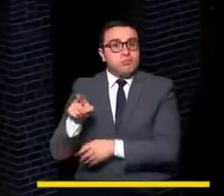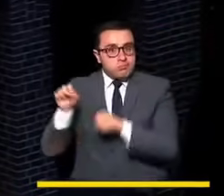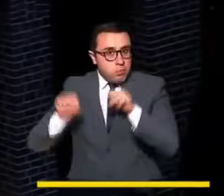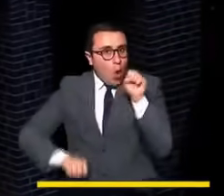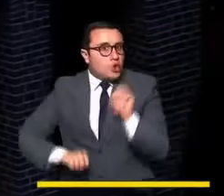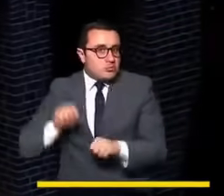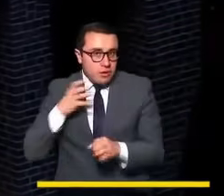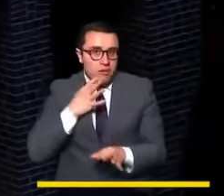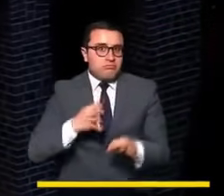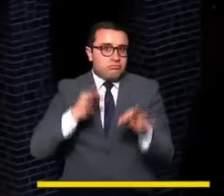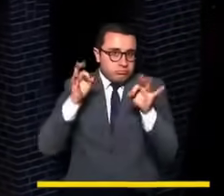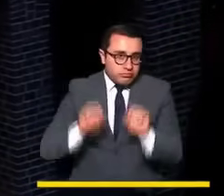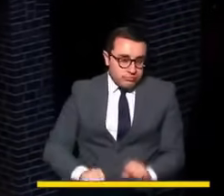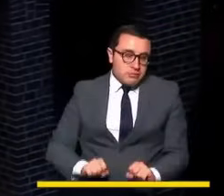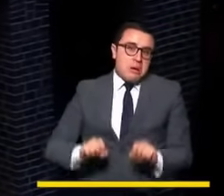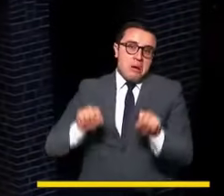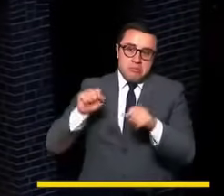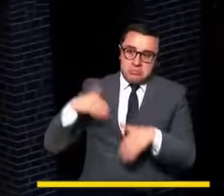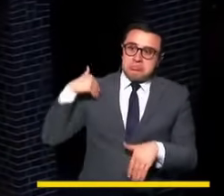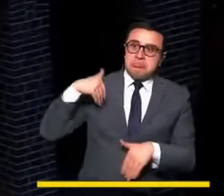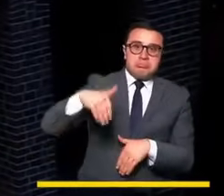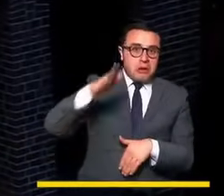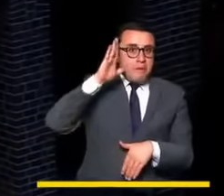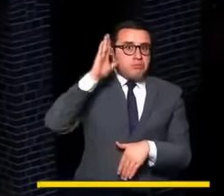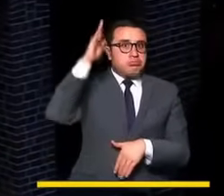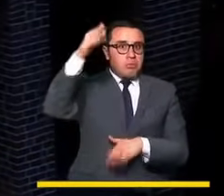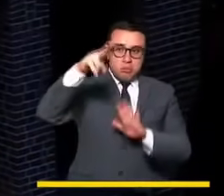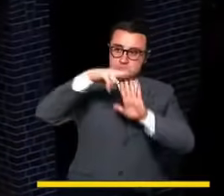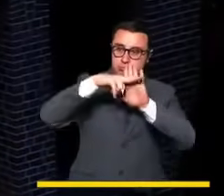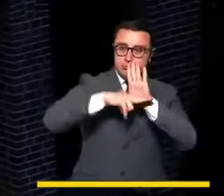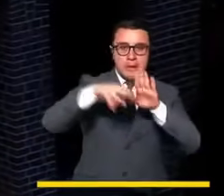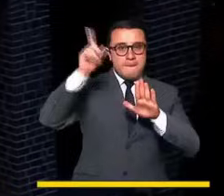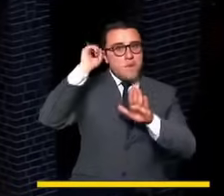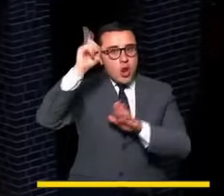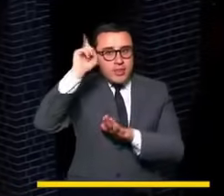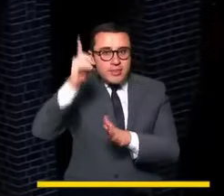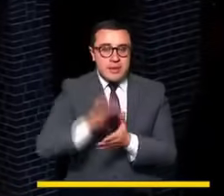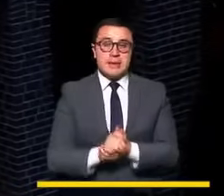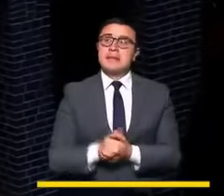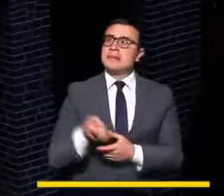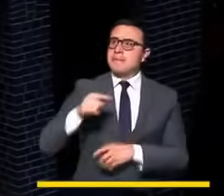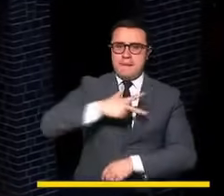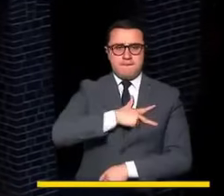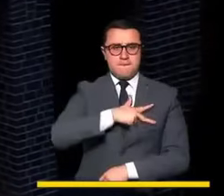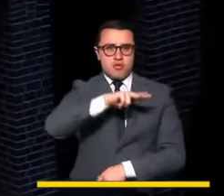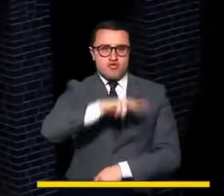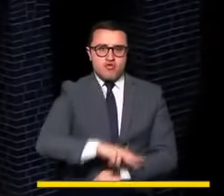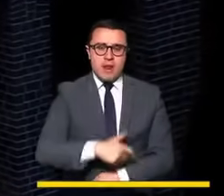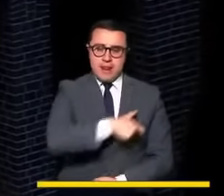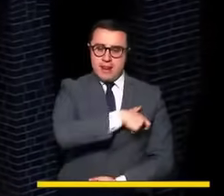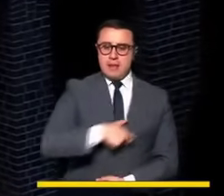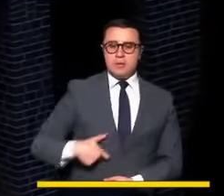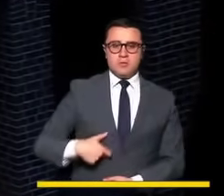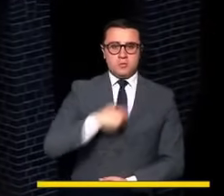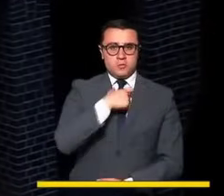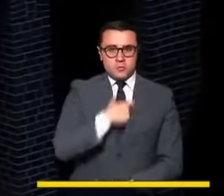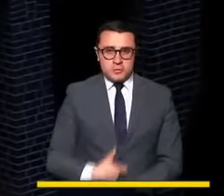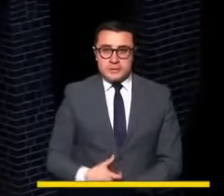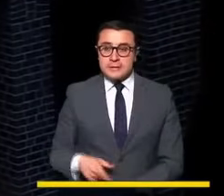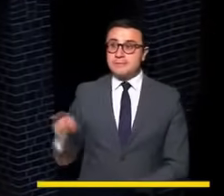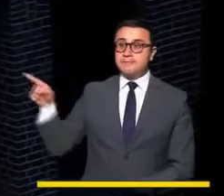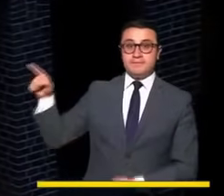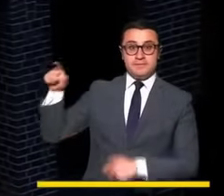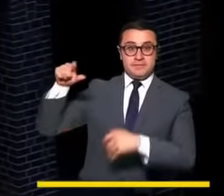que depende mucho de la política hacia adelante. En Portugal, en Suiza y en Emiratos Árabes Unidos, y